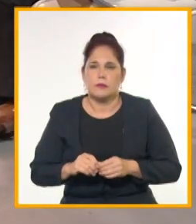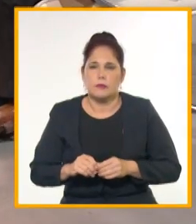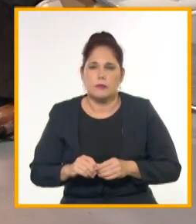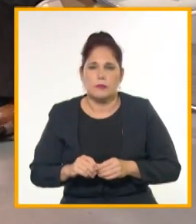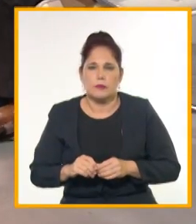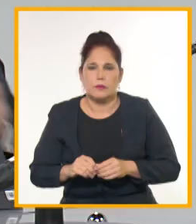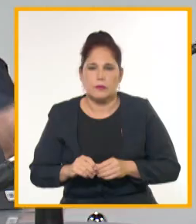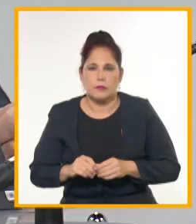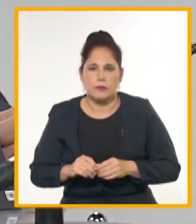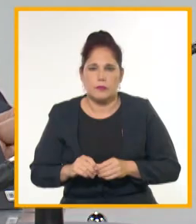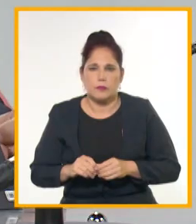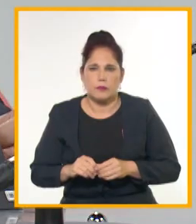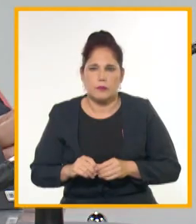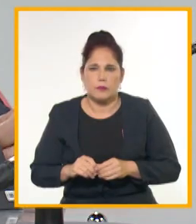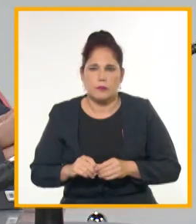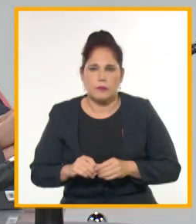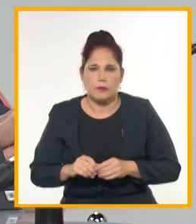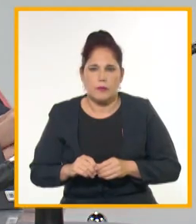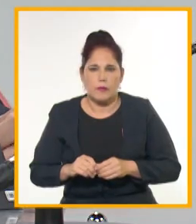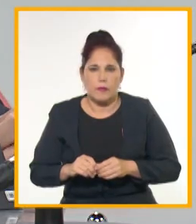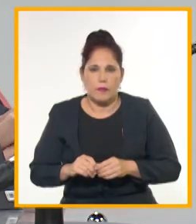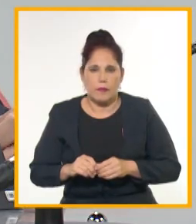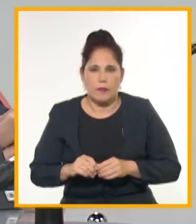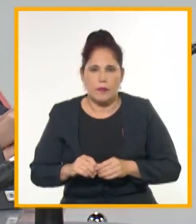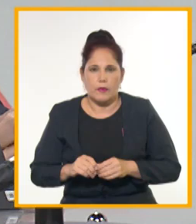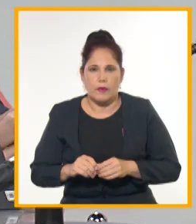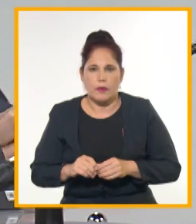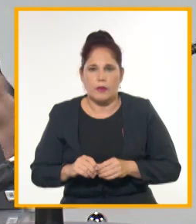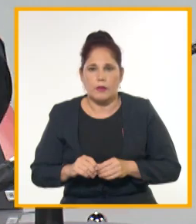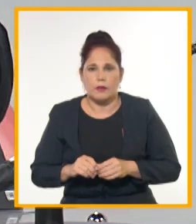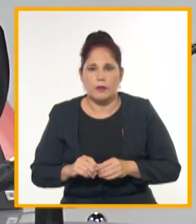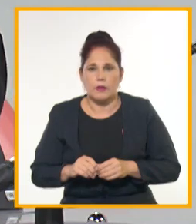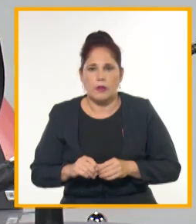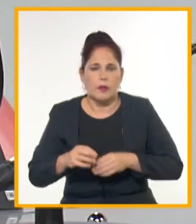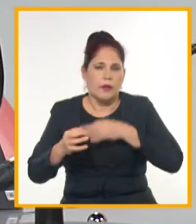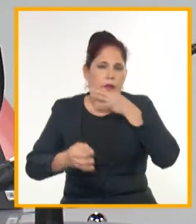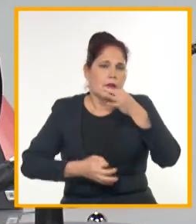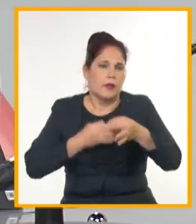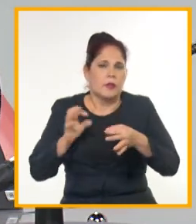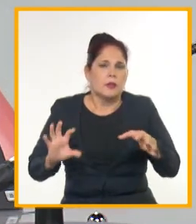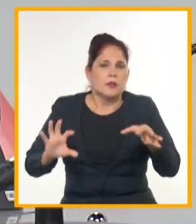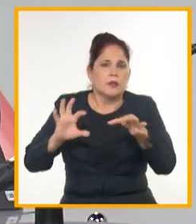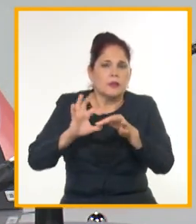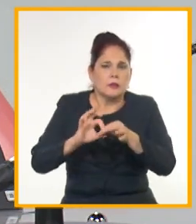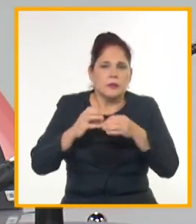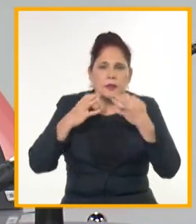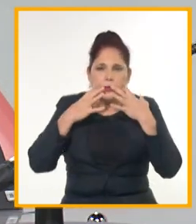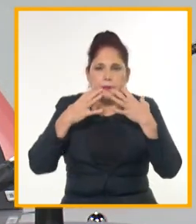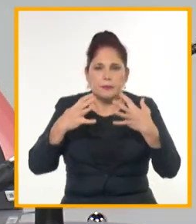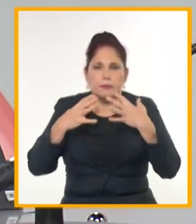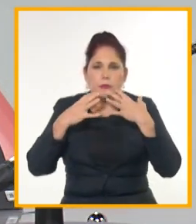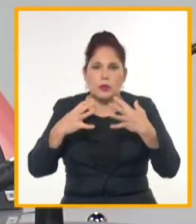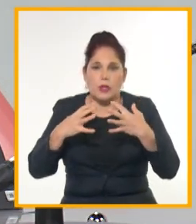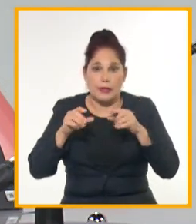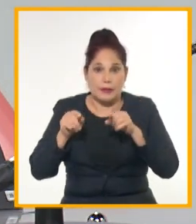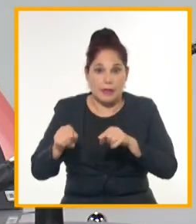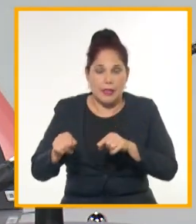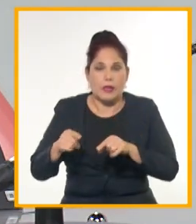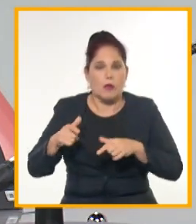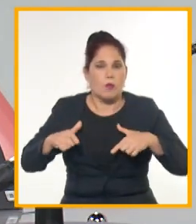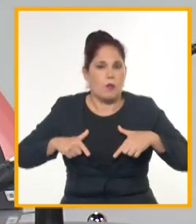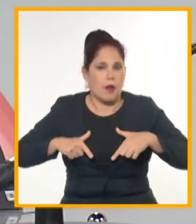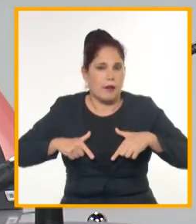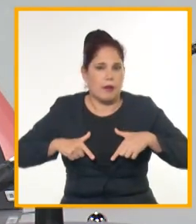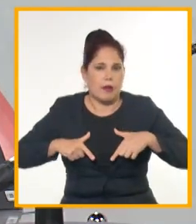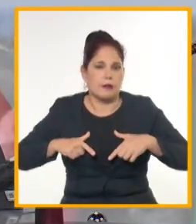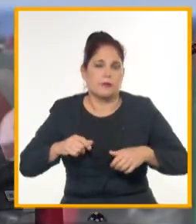pero antes te propongo el siguiente reportaje que habla sobre una alianza muy importante que ha hecho la candidata de izquierda.